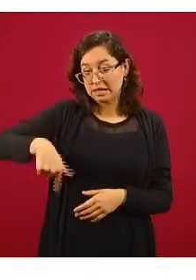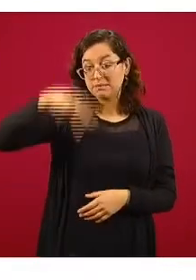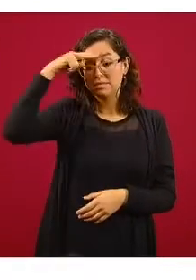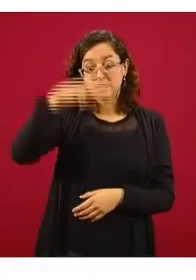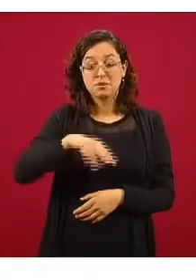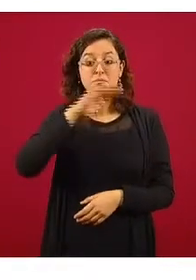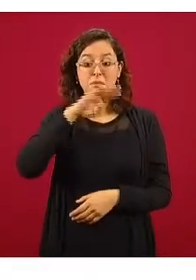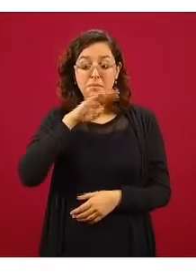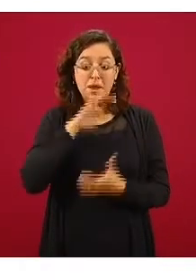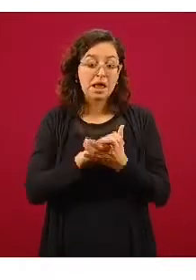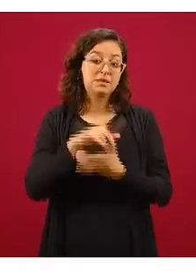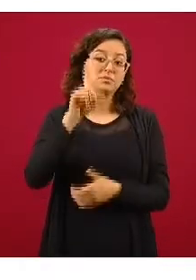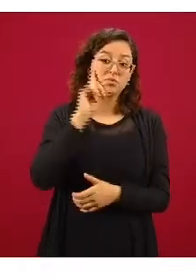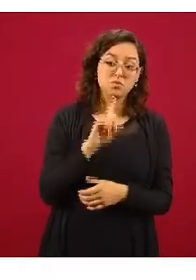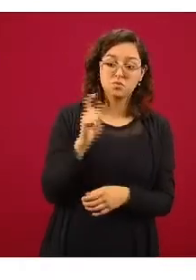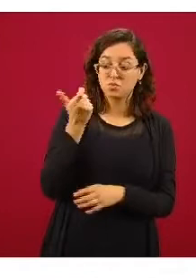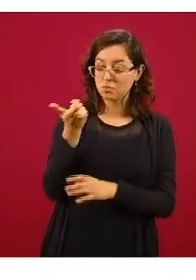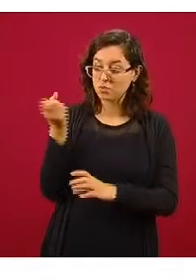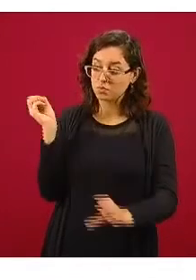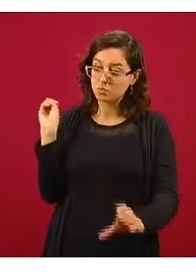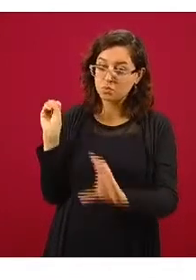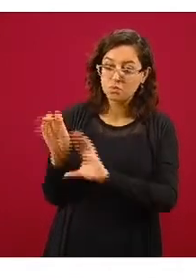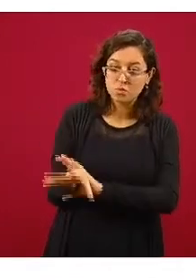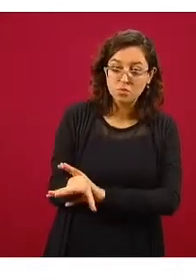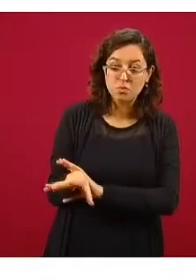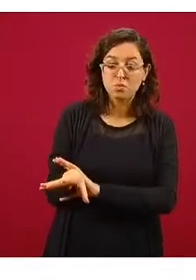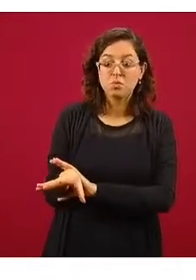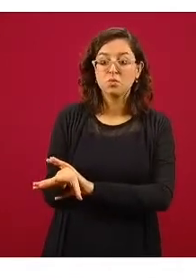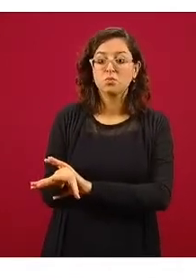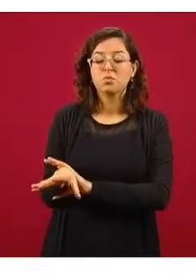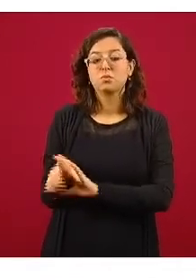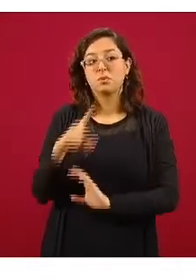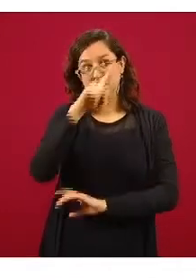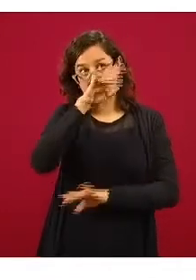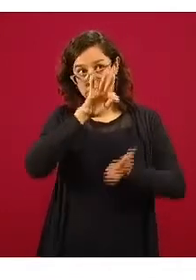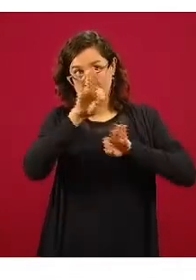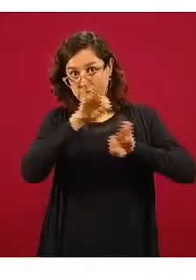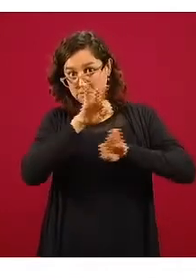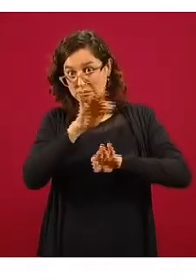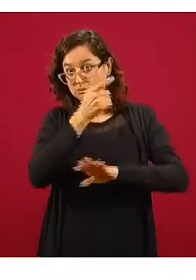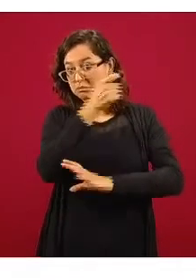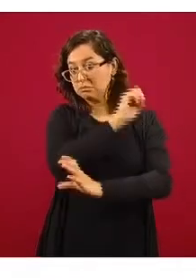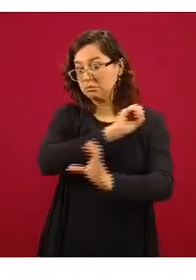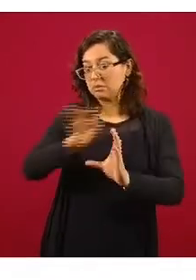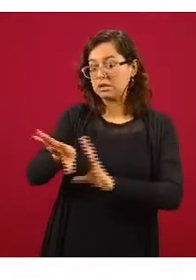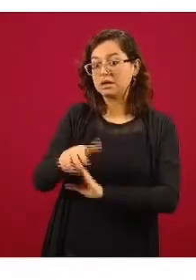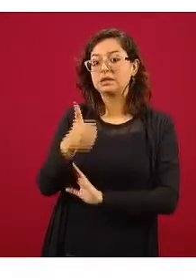esposa, reciben de nuestra paisana y paisano que trabajó allá